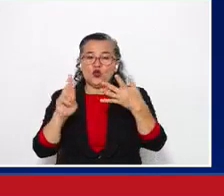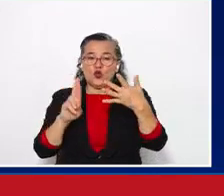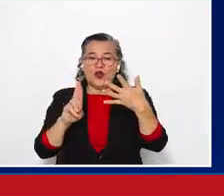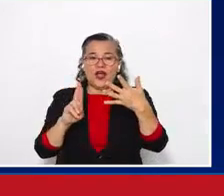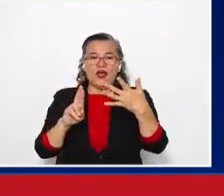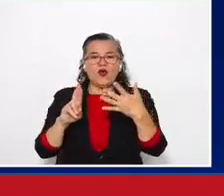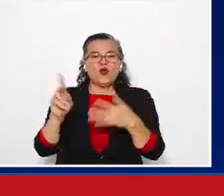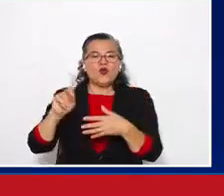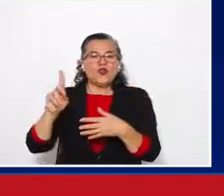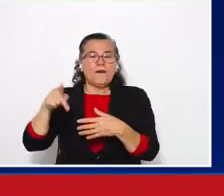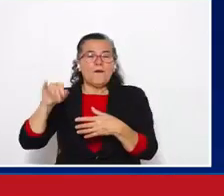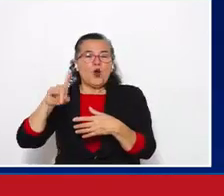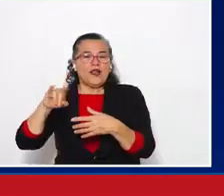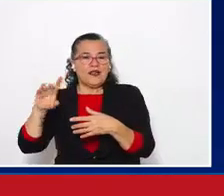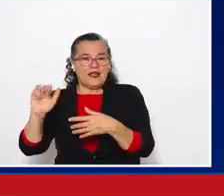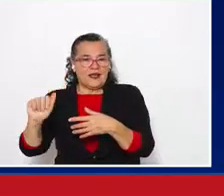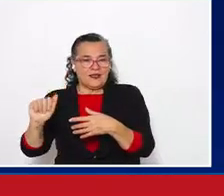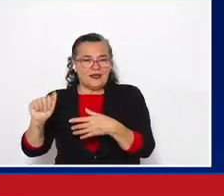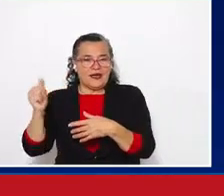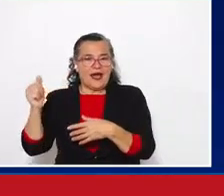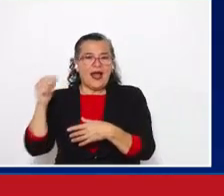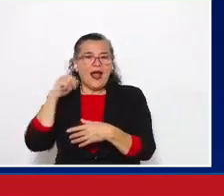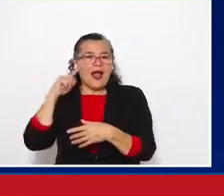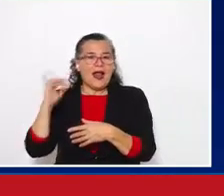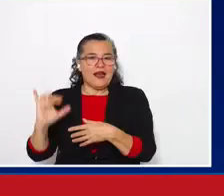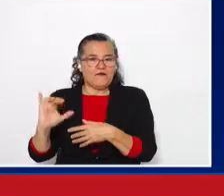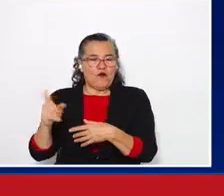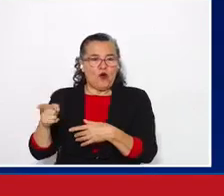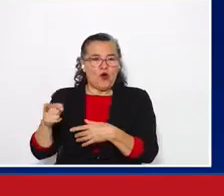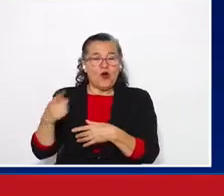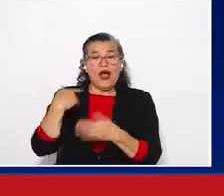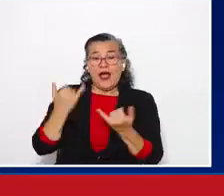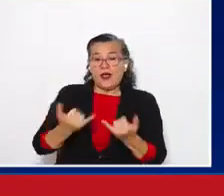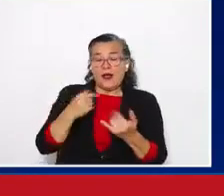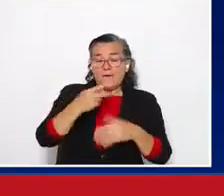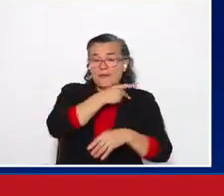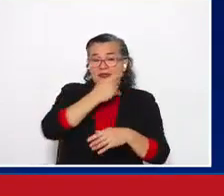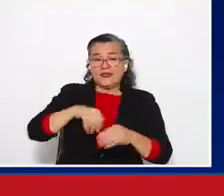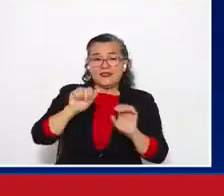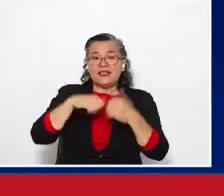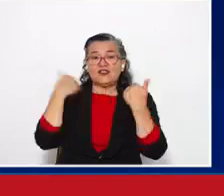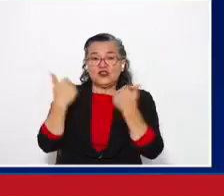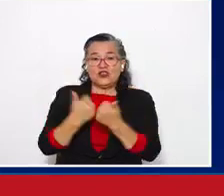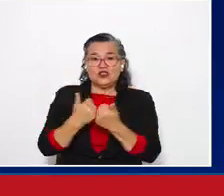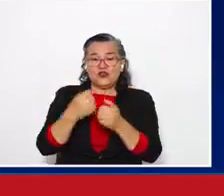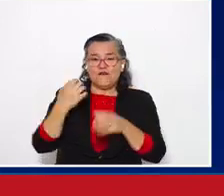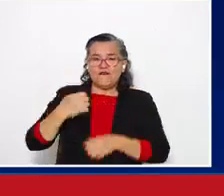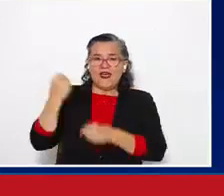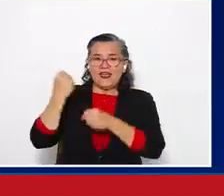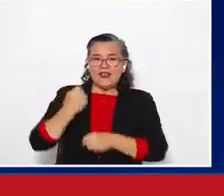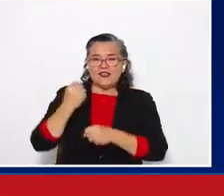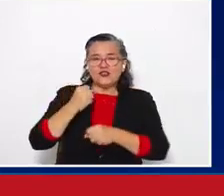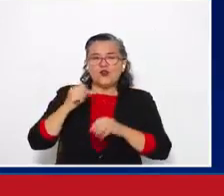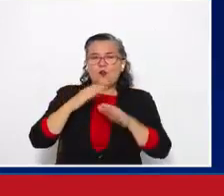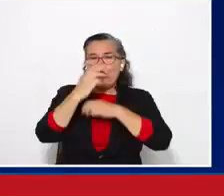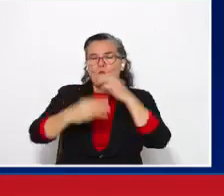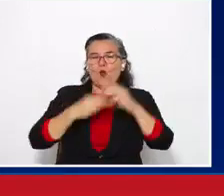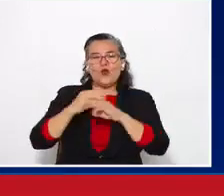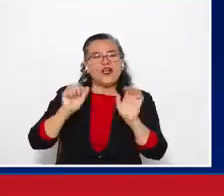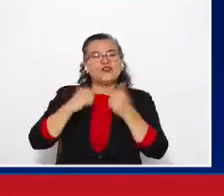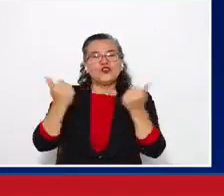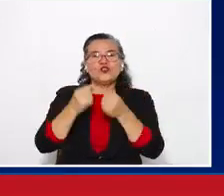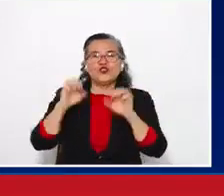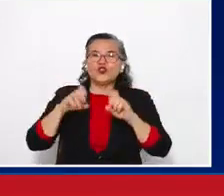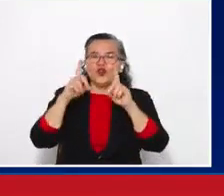honorario de la Universidad Politécnica Estatal de California. Actualmente es el presidente de la Asociación de la Federación Mundial de Asociaciones de Educación Superior para